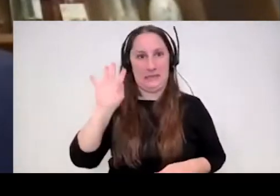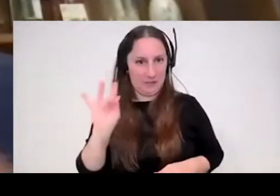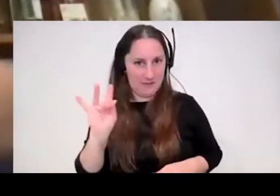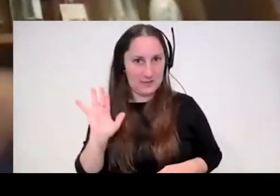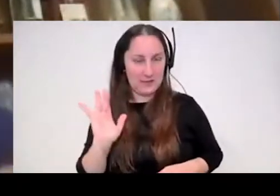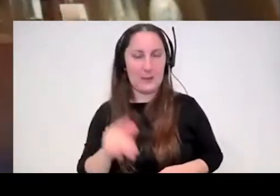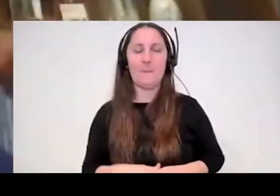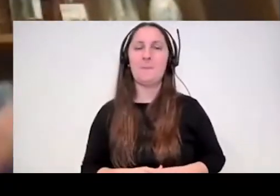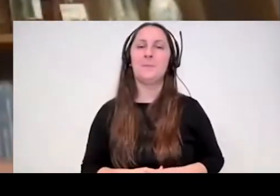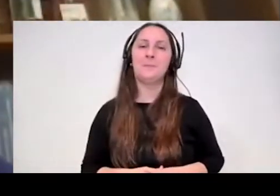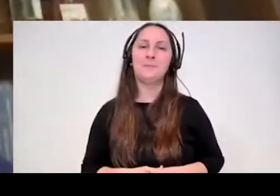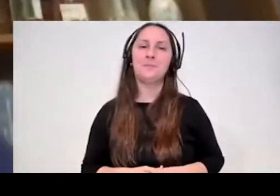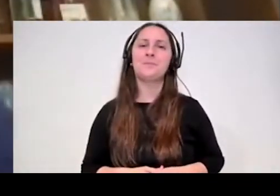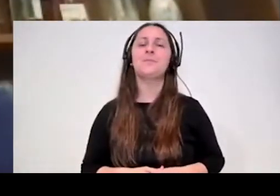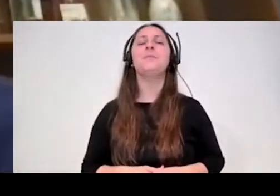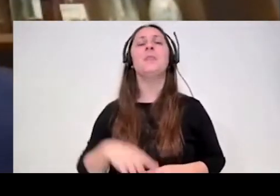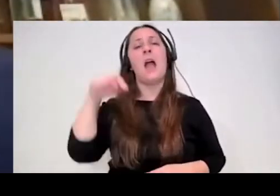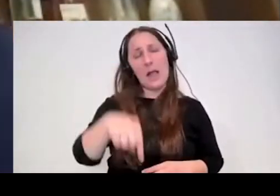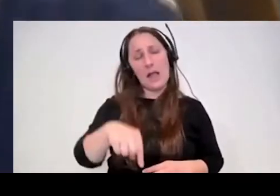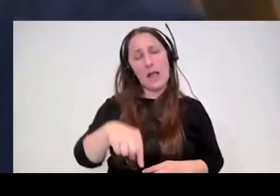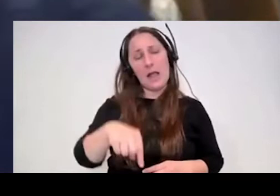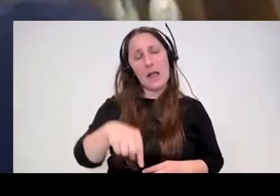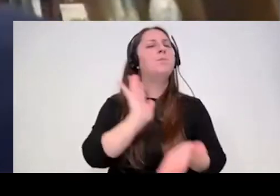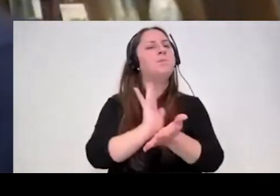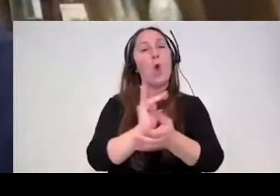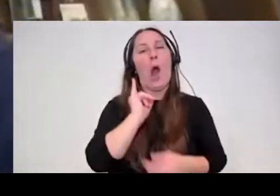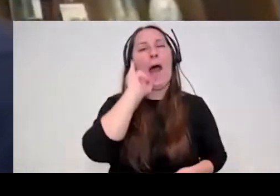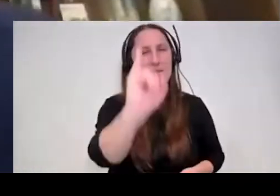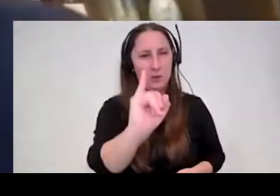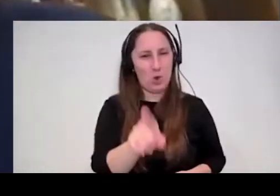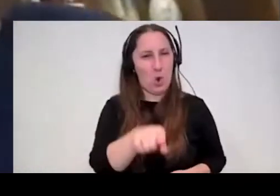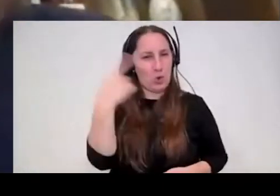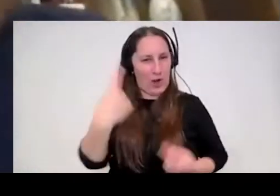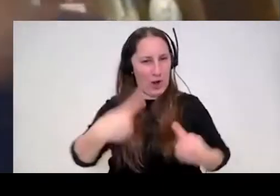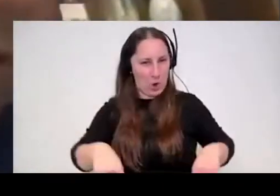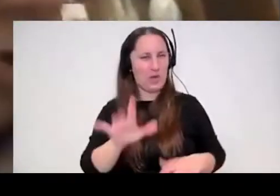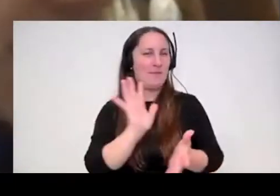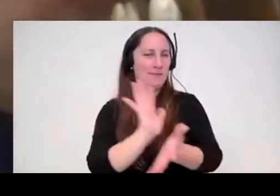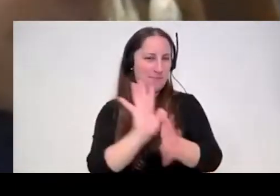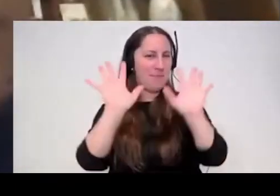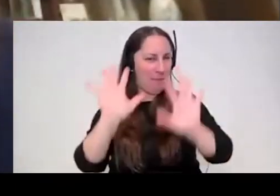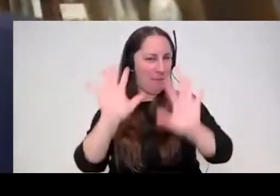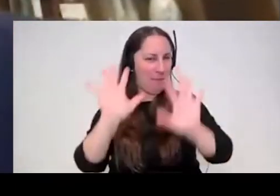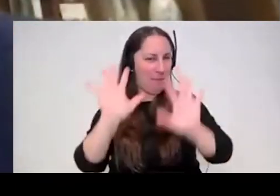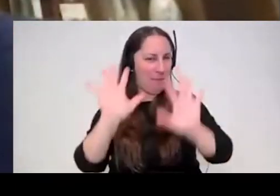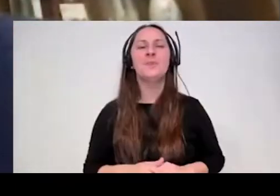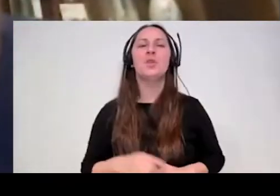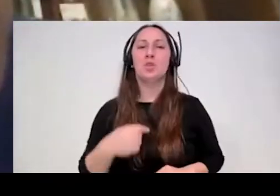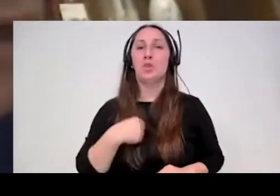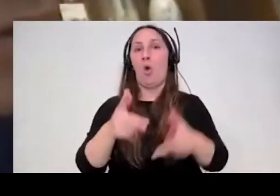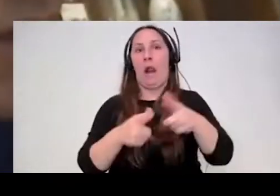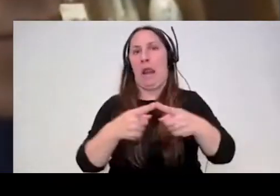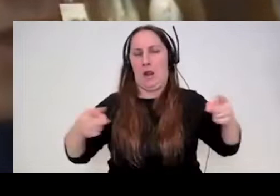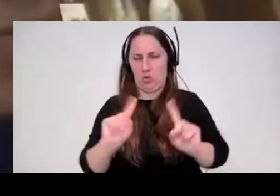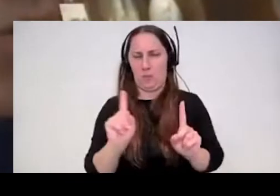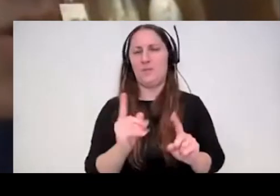Y acá quiero hacer otra advertencia, porque yo les comentaba, y no voy a extenderme mucho sobre esto, yo hace un tiempo